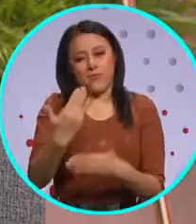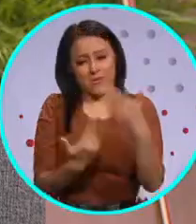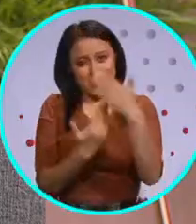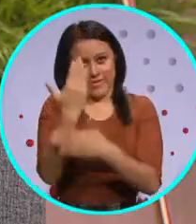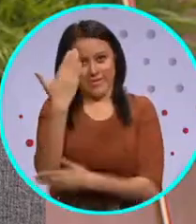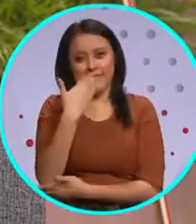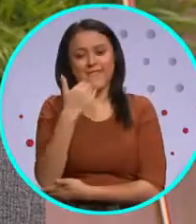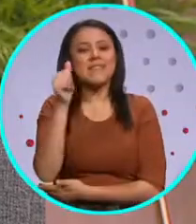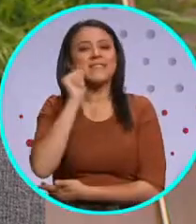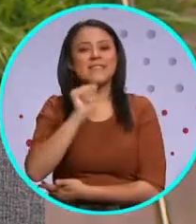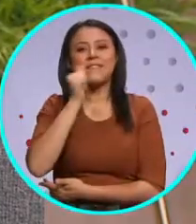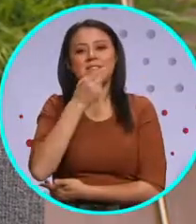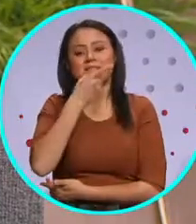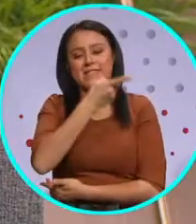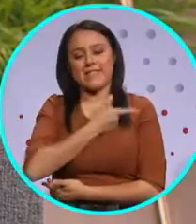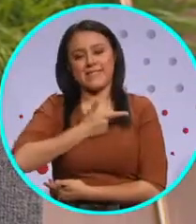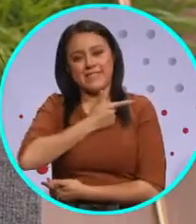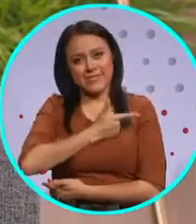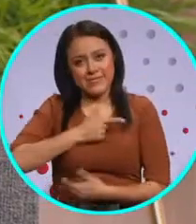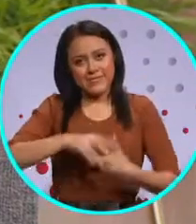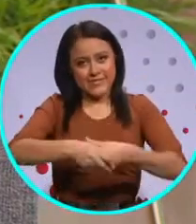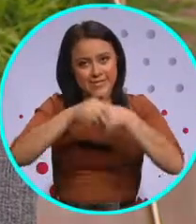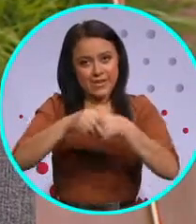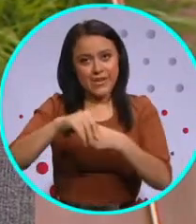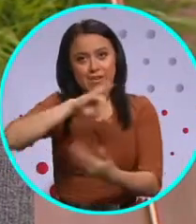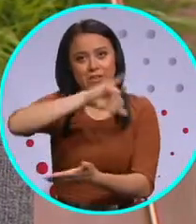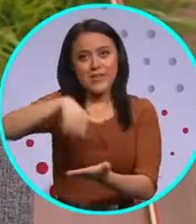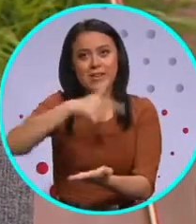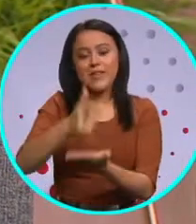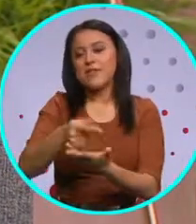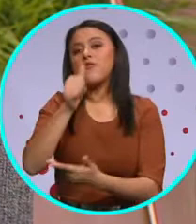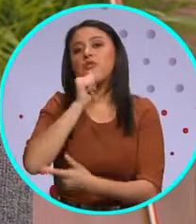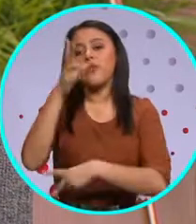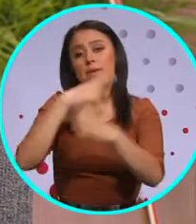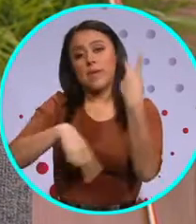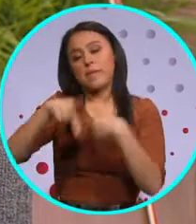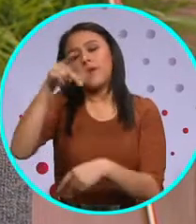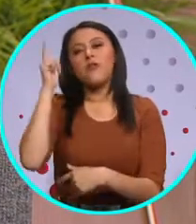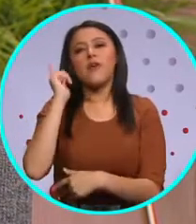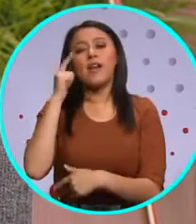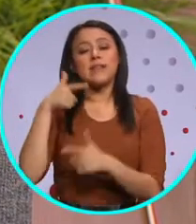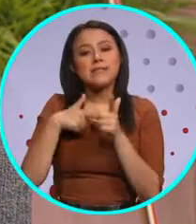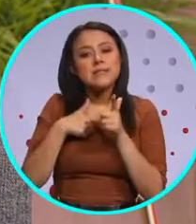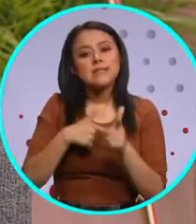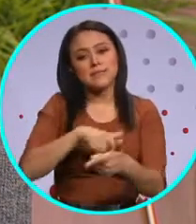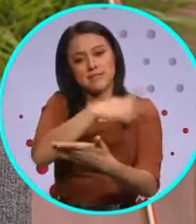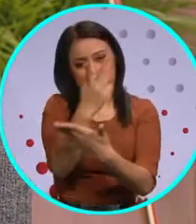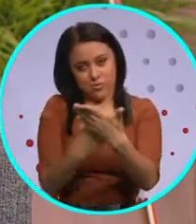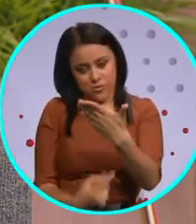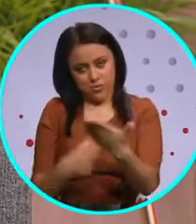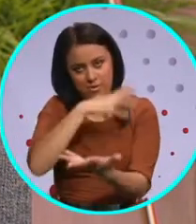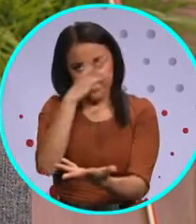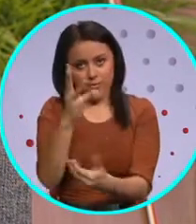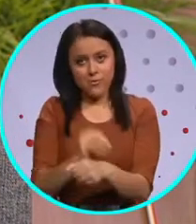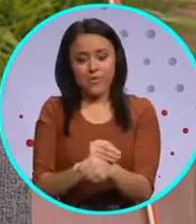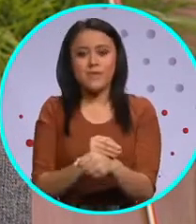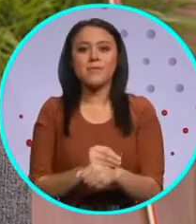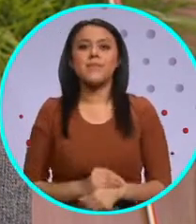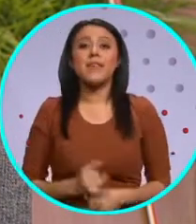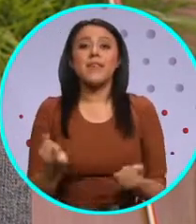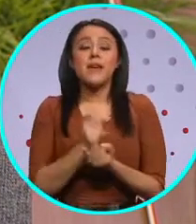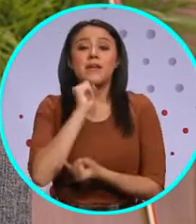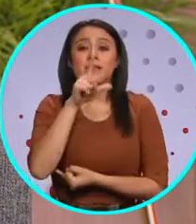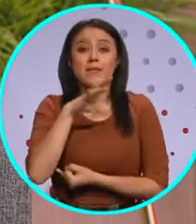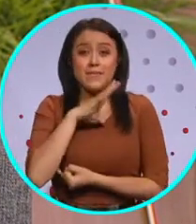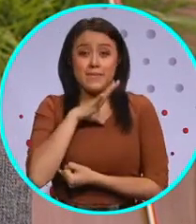como todos los días con muchísimo gusto el nombre del señor jorge garralda esperando que nos acompañen a lo largo de esta transmisión por supuesto que también les